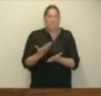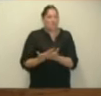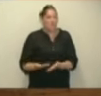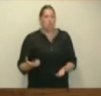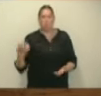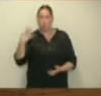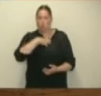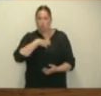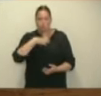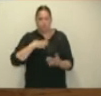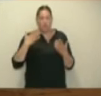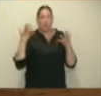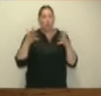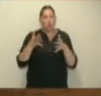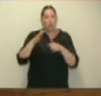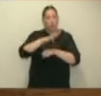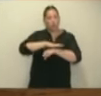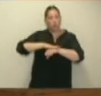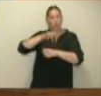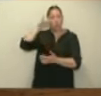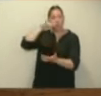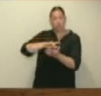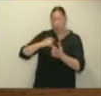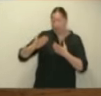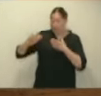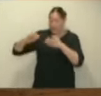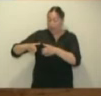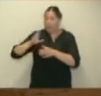Gobierno, solo después de que esta Cámara, por medio